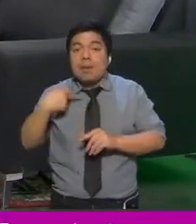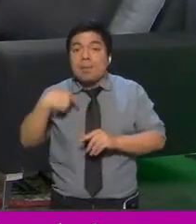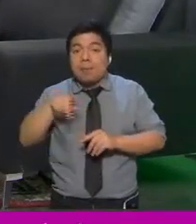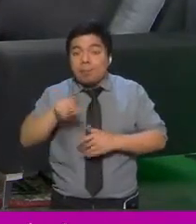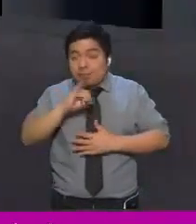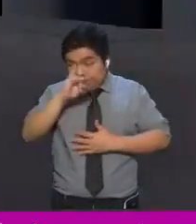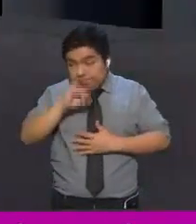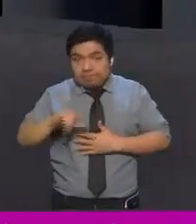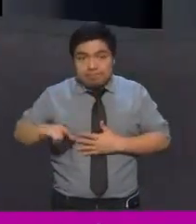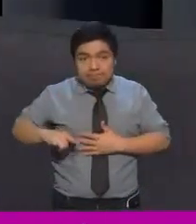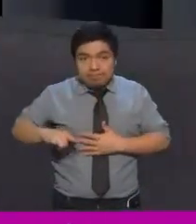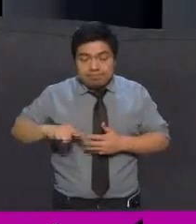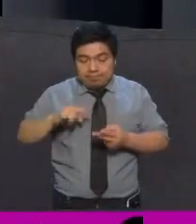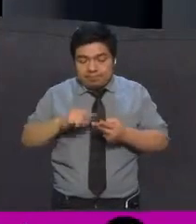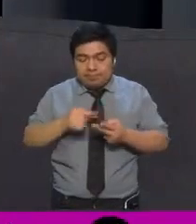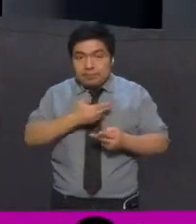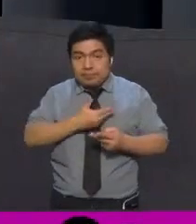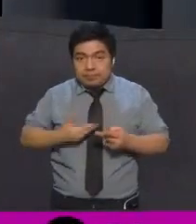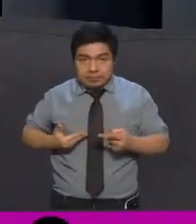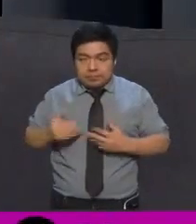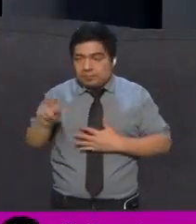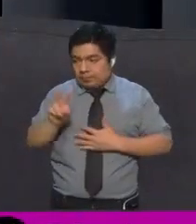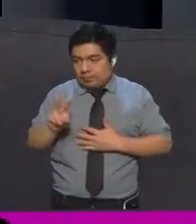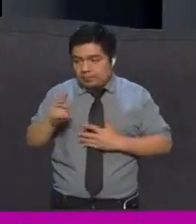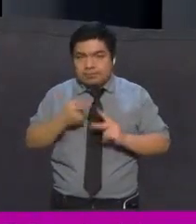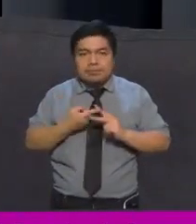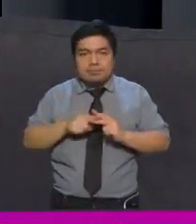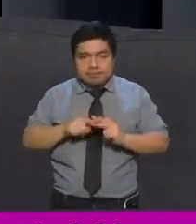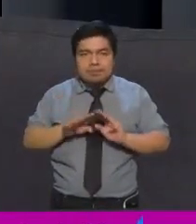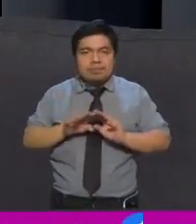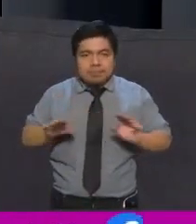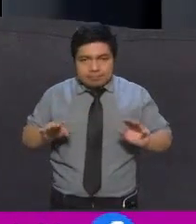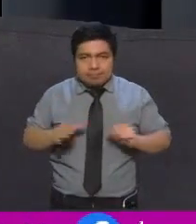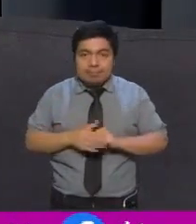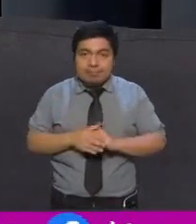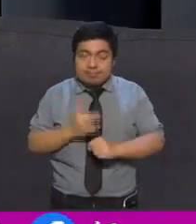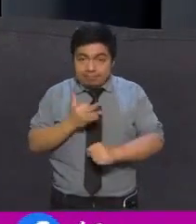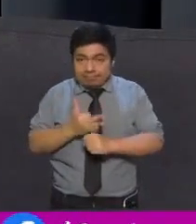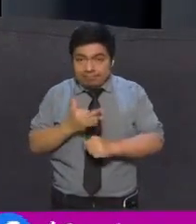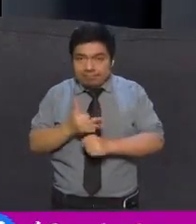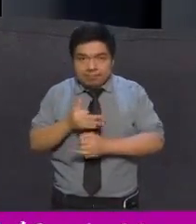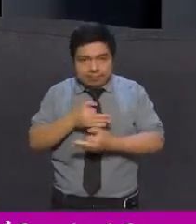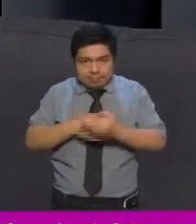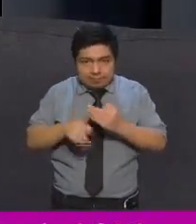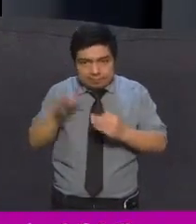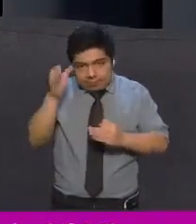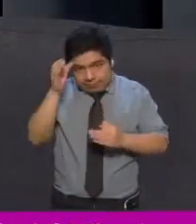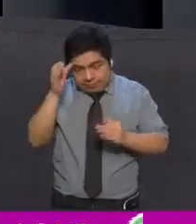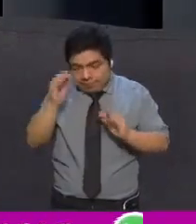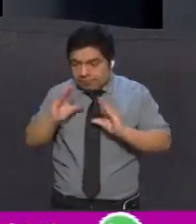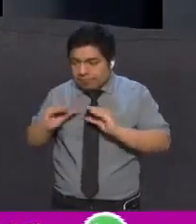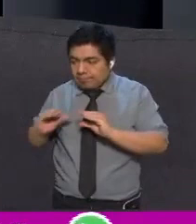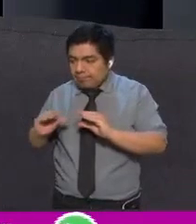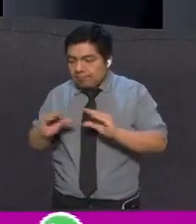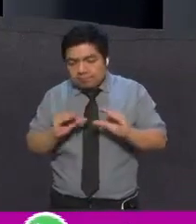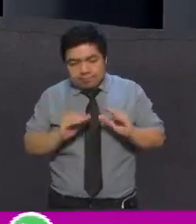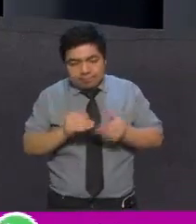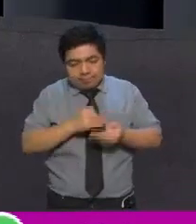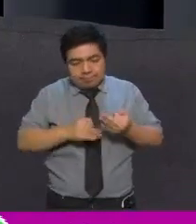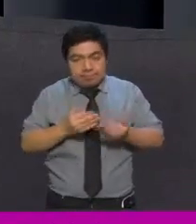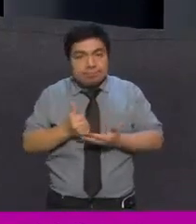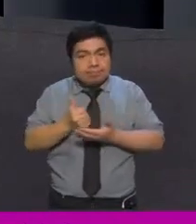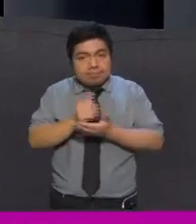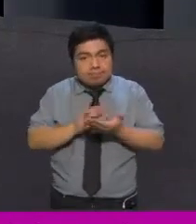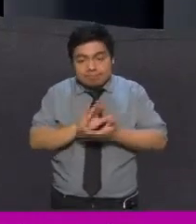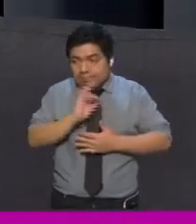jefatura de gobierno y presidencia ya este viern empezamos y con motivo de ello Pues bueno pues ya todos los capacitadores asistentes electorales eh tanto